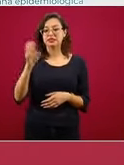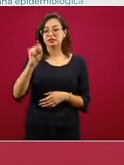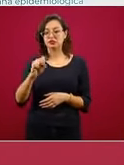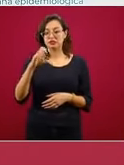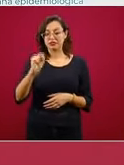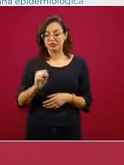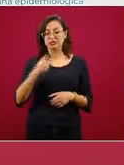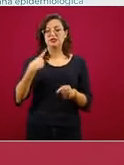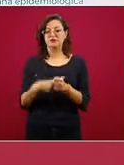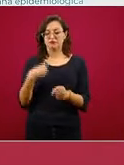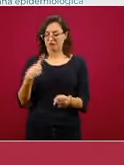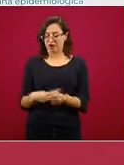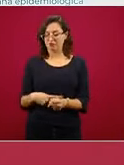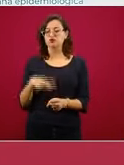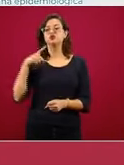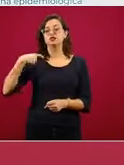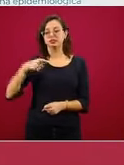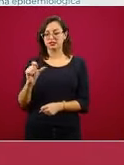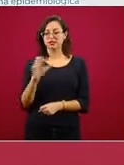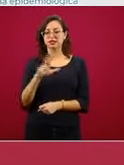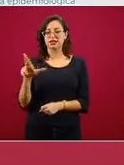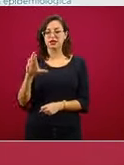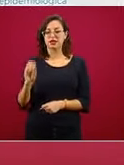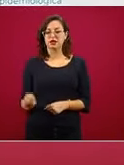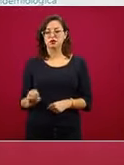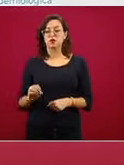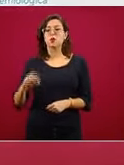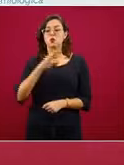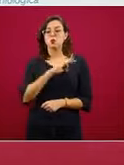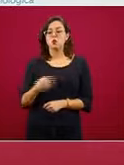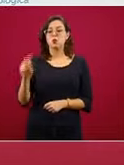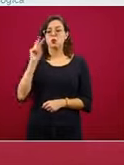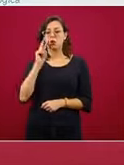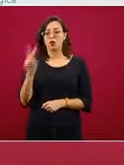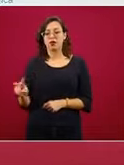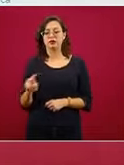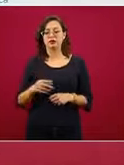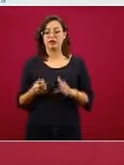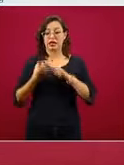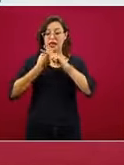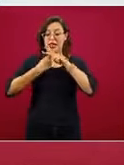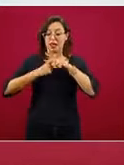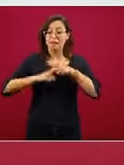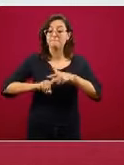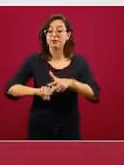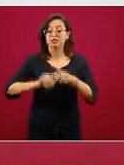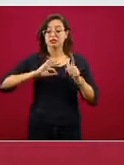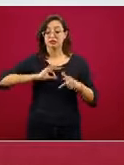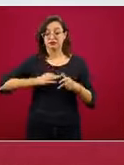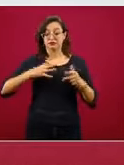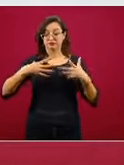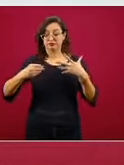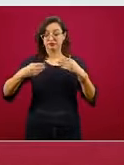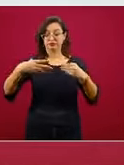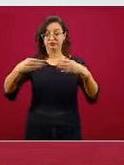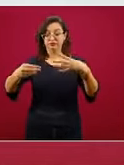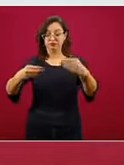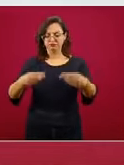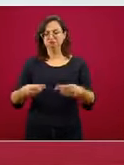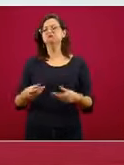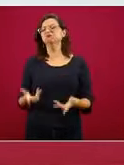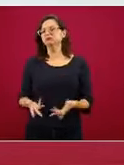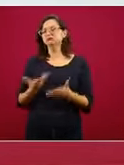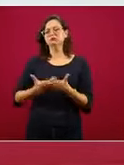1.360 casos activos en Quintana Roo, y aquí tenemos el brote inicial de Quintana Roo, el que habíamos predicho,